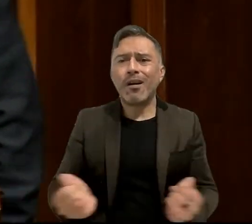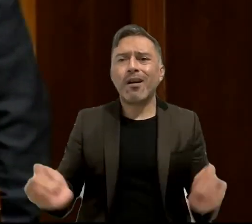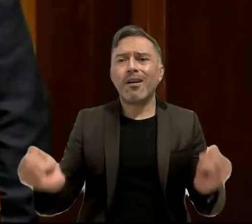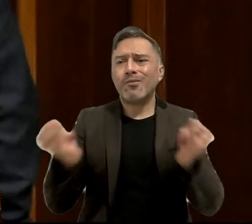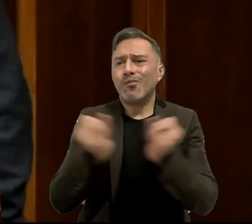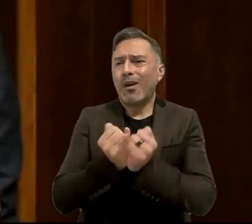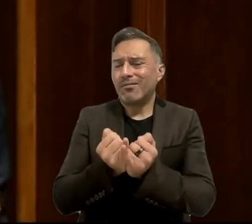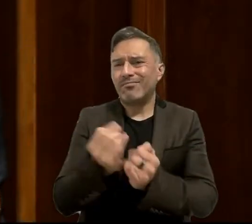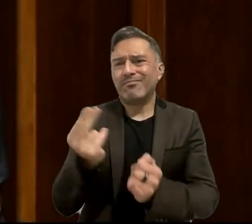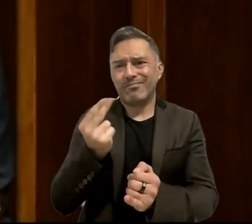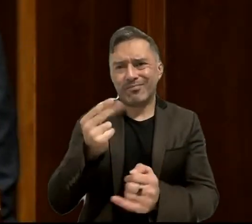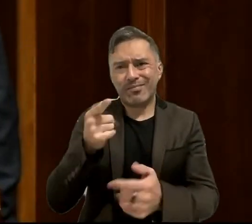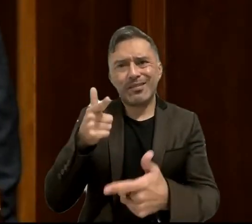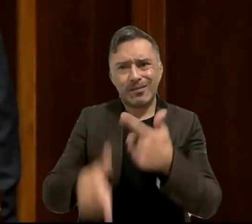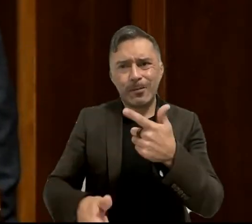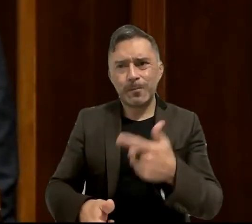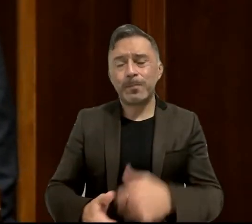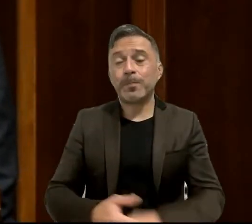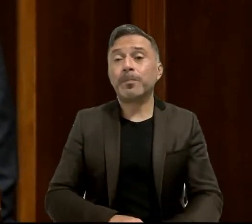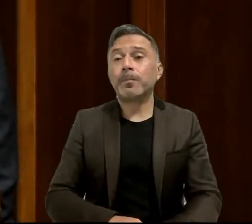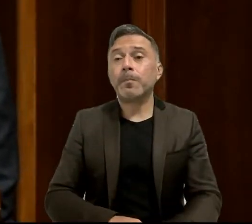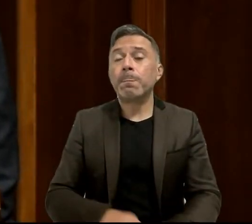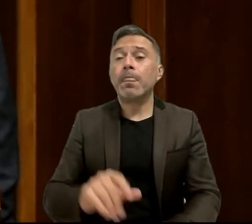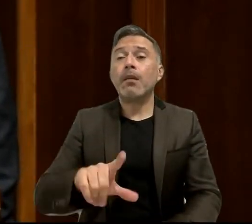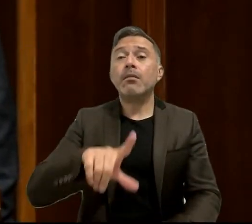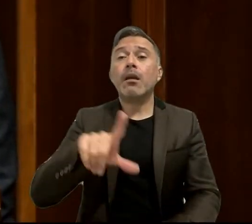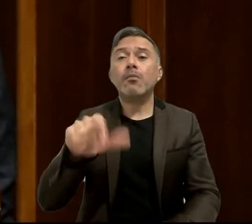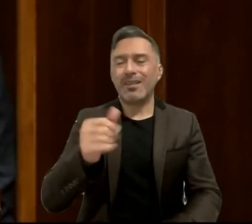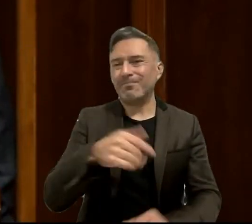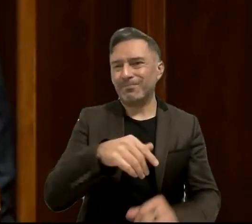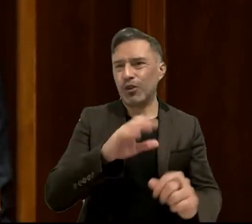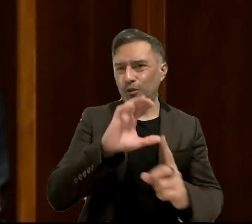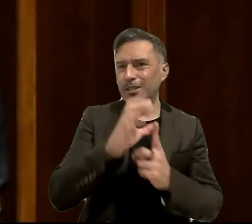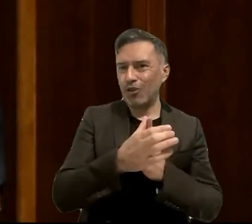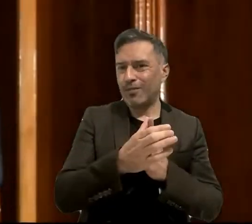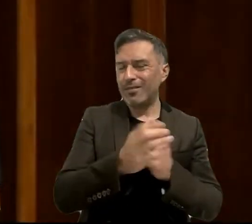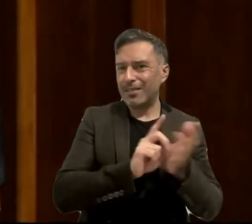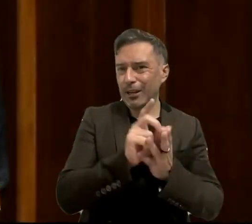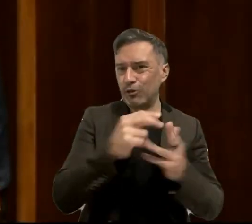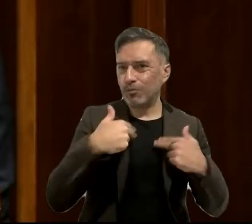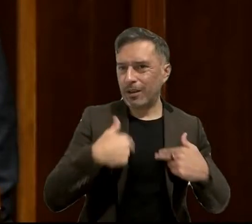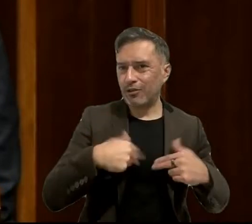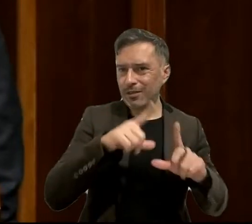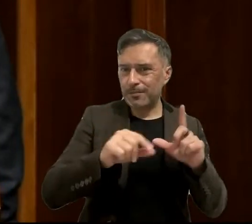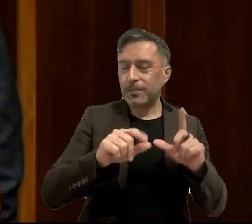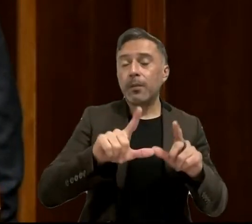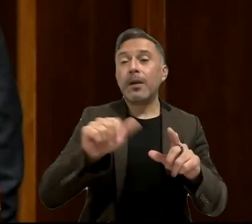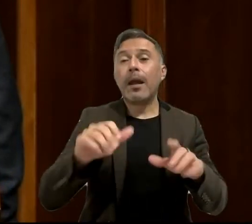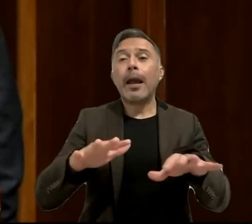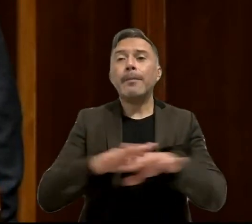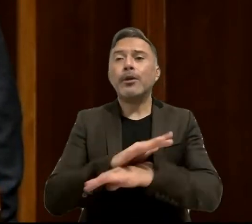Después hemos avanzado de la Comisión de Derechos Humanos Nacional a la Comisión Estatal de Derechos Humanos.